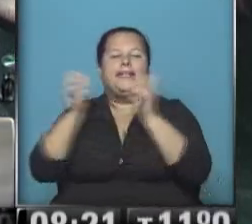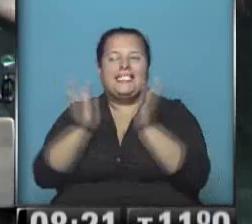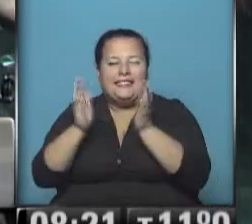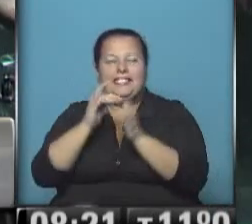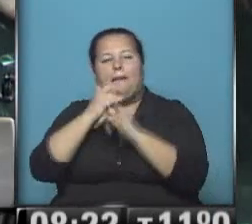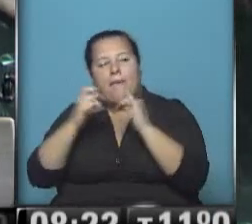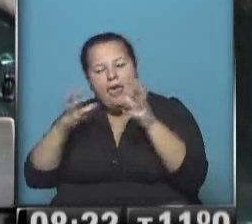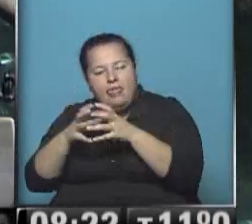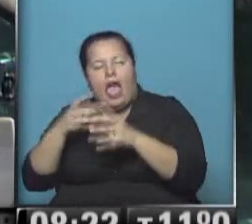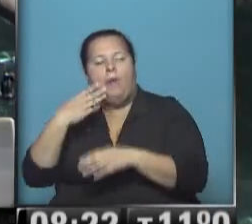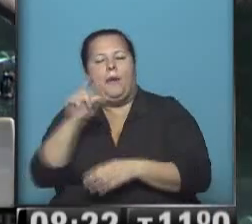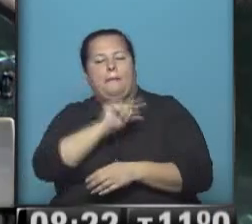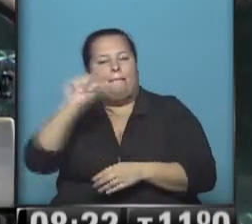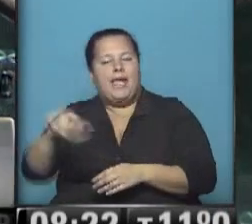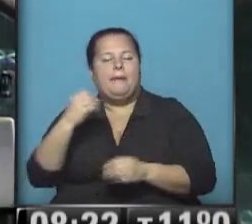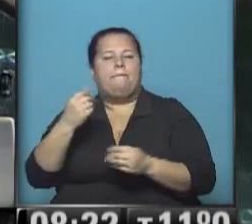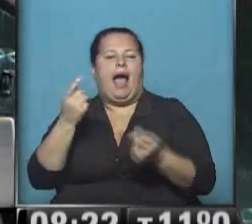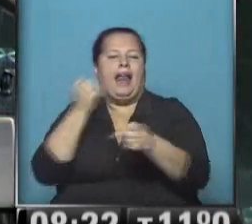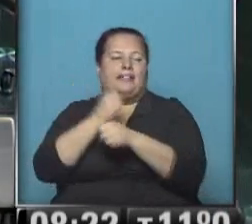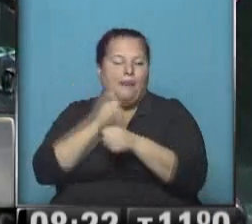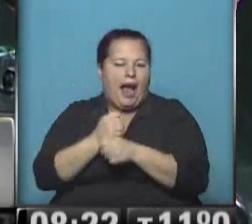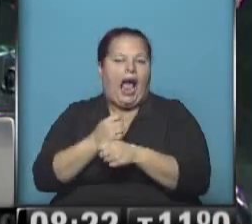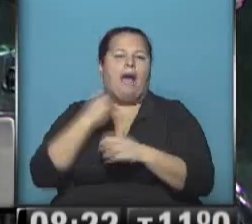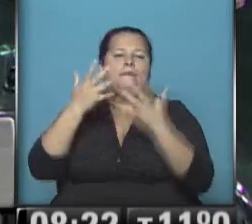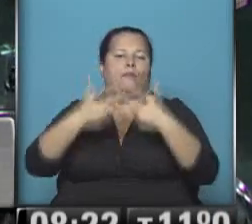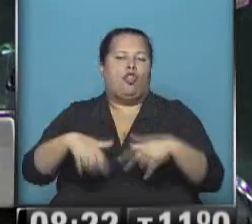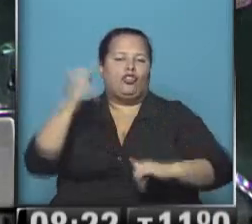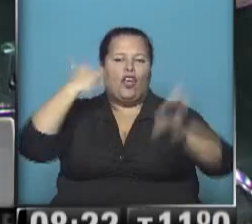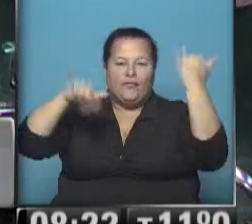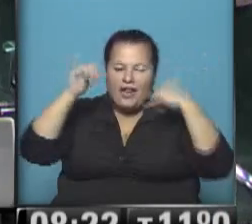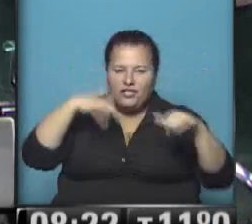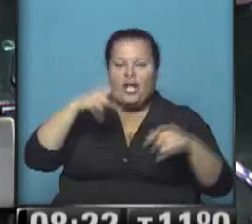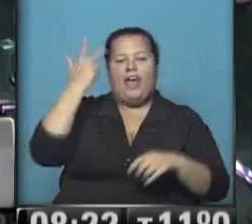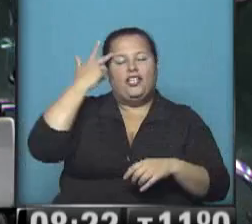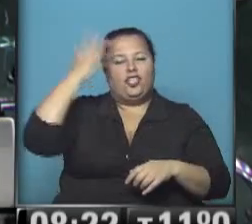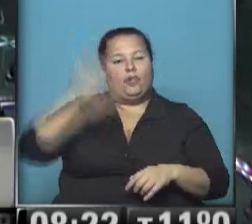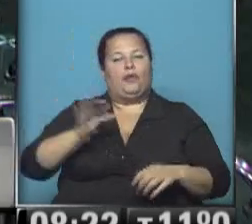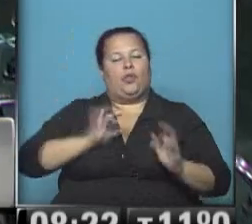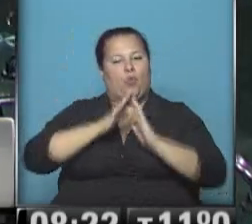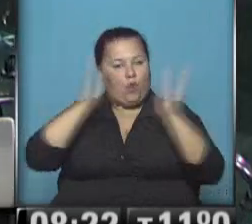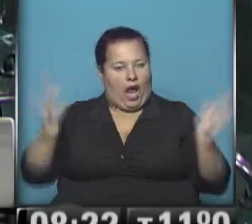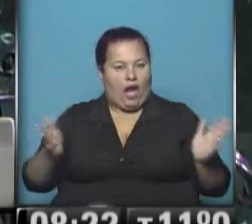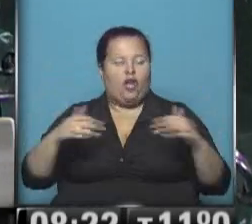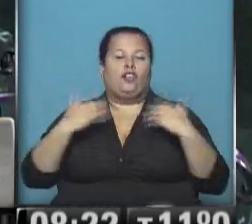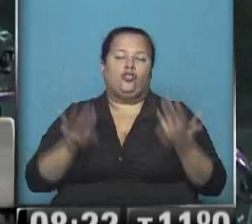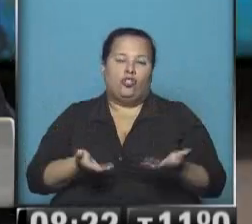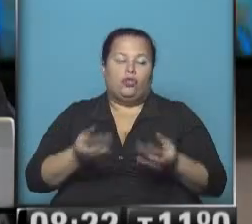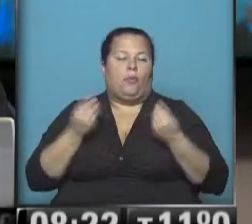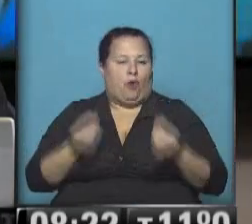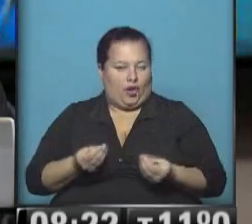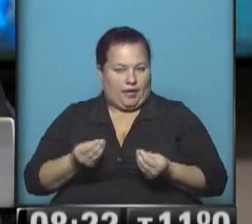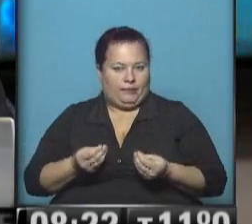tomar créditos para capital de trabajo para proyectos de inversión al 18% anual no entonces porque